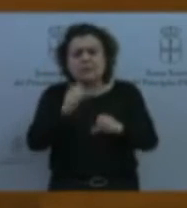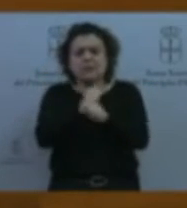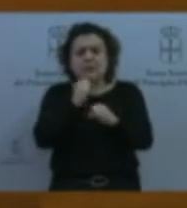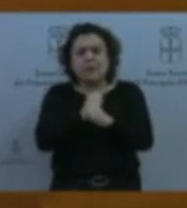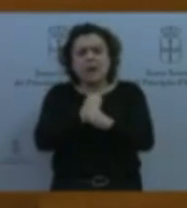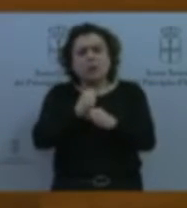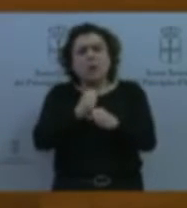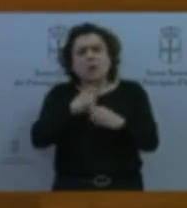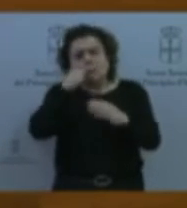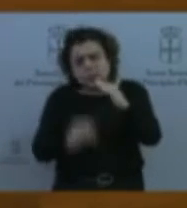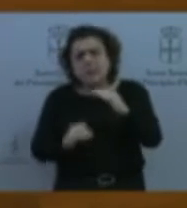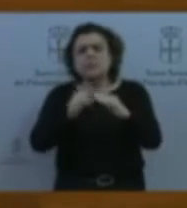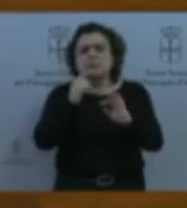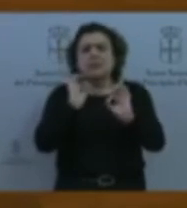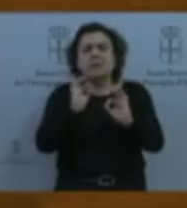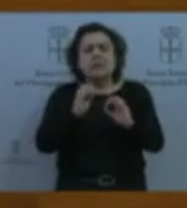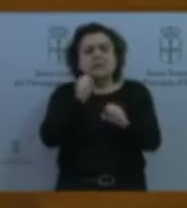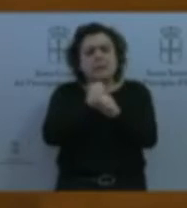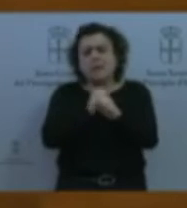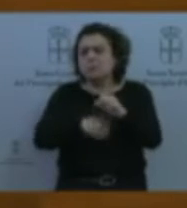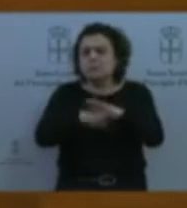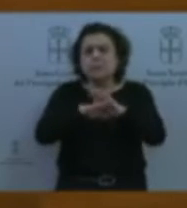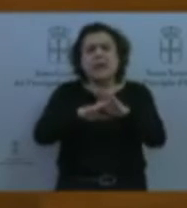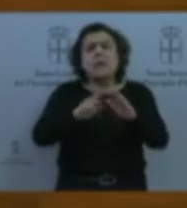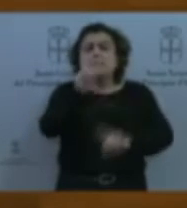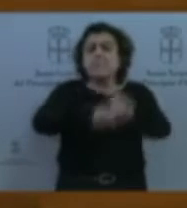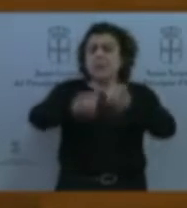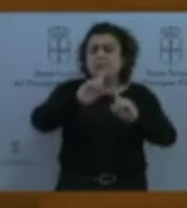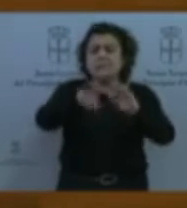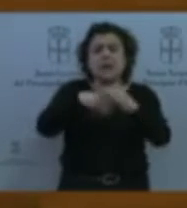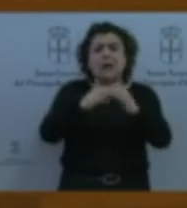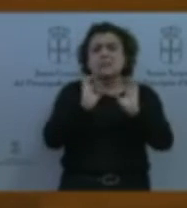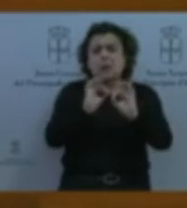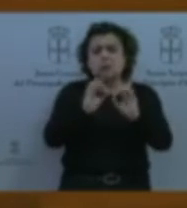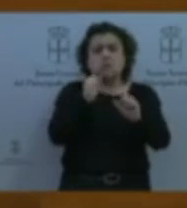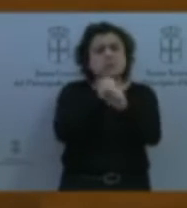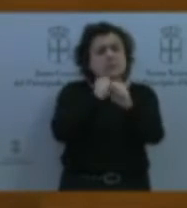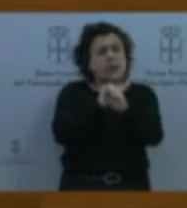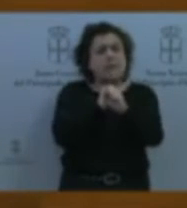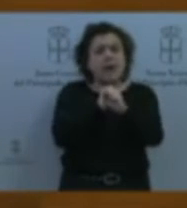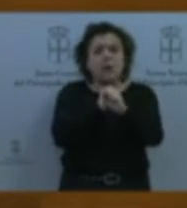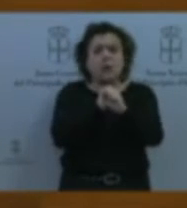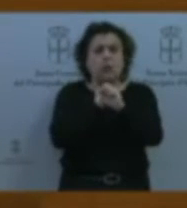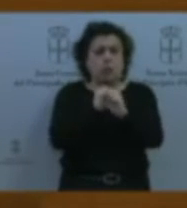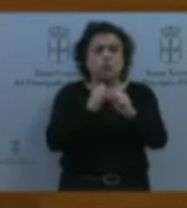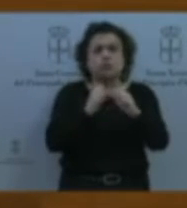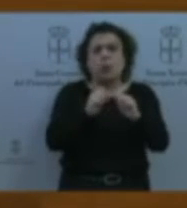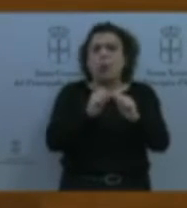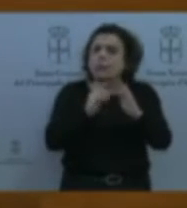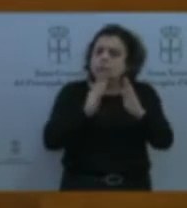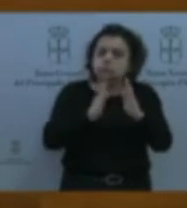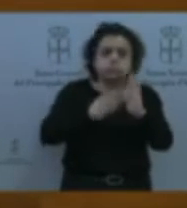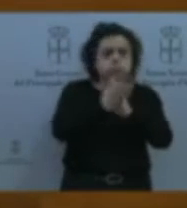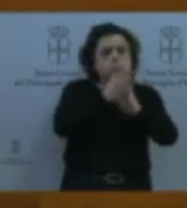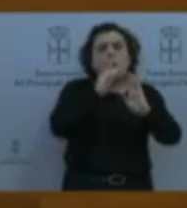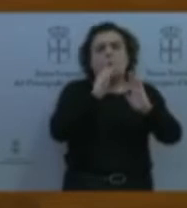más problemas a la hora de establecer o de tener empleos de cierta duración y de cierta estabilidad. En eso consiste